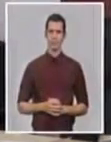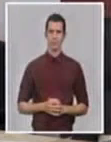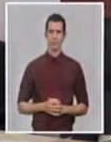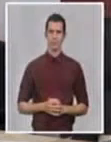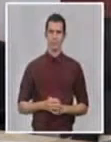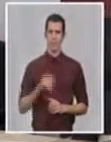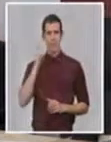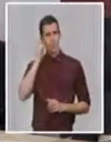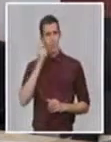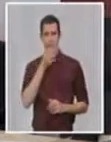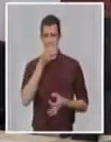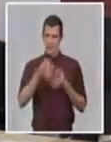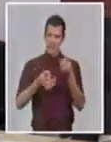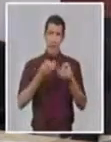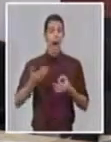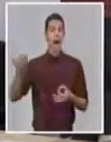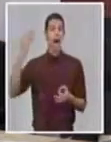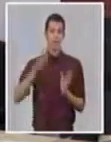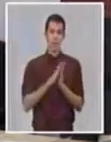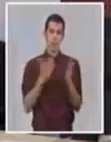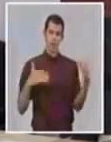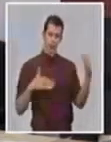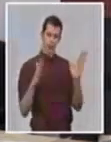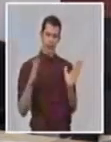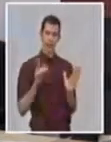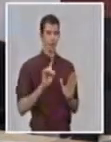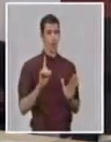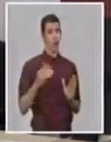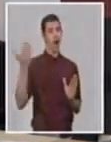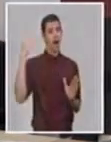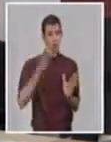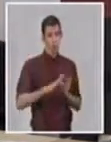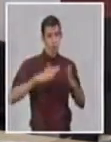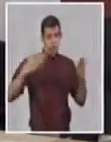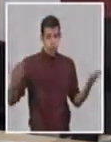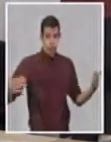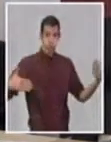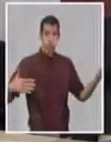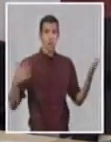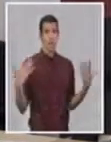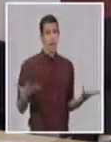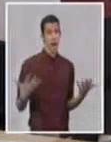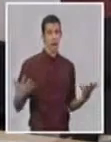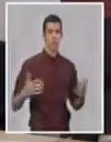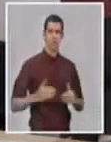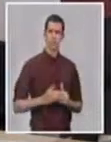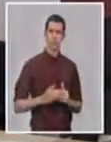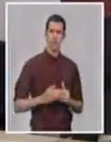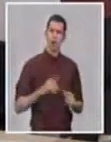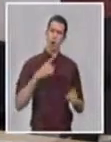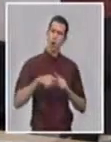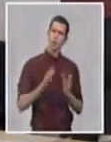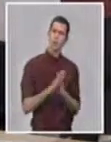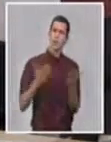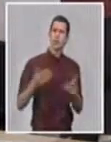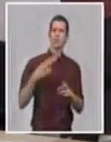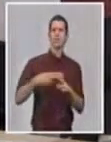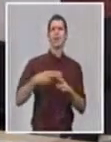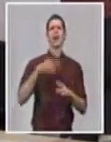sábana los periódicos grandes, y tenía, igual que Revolución, tenía varios